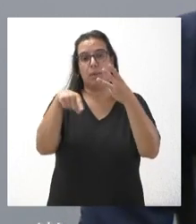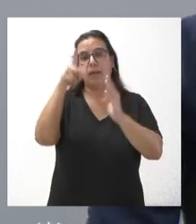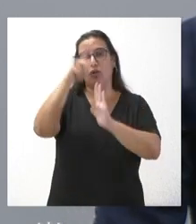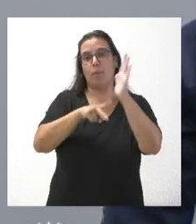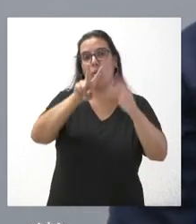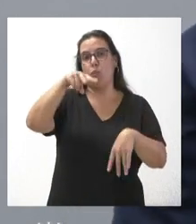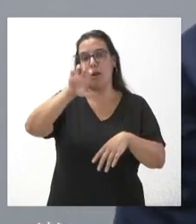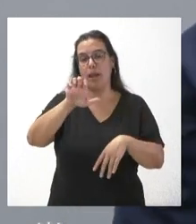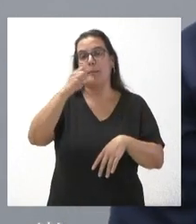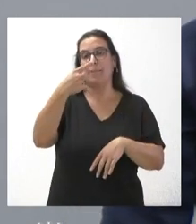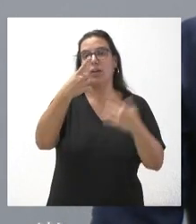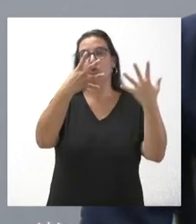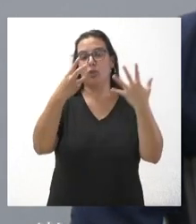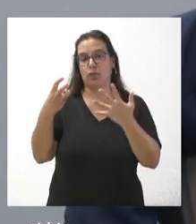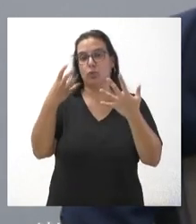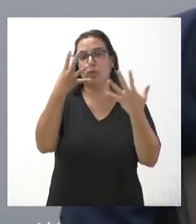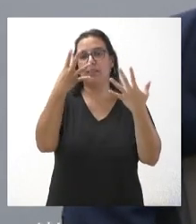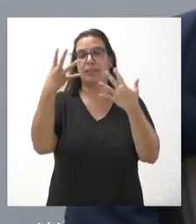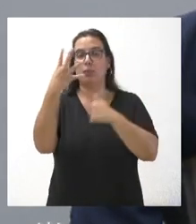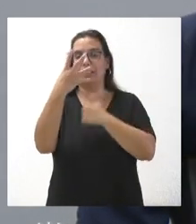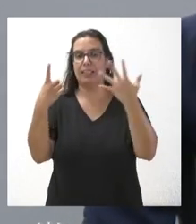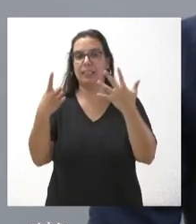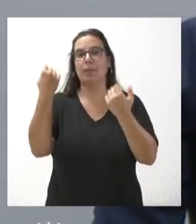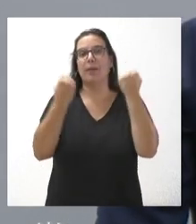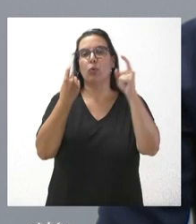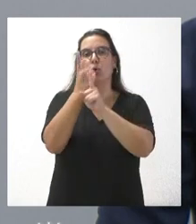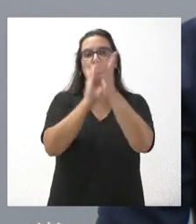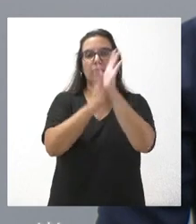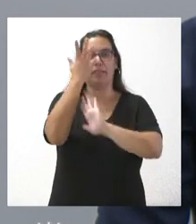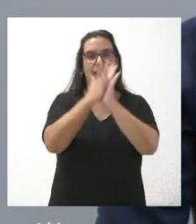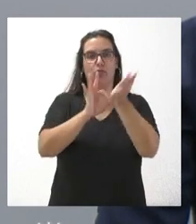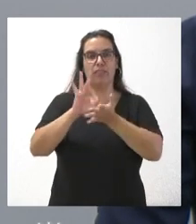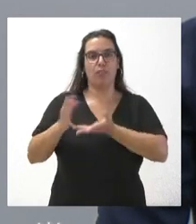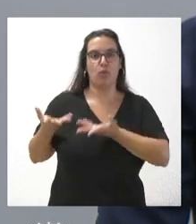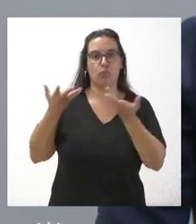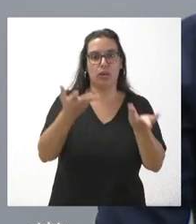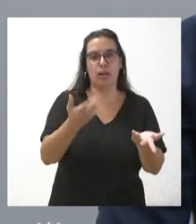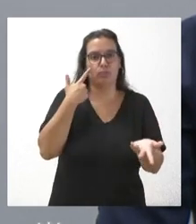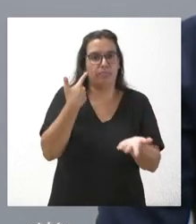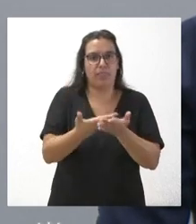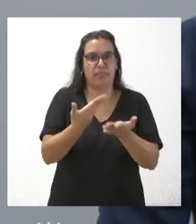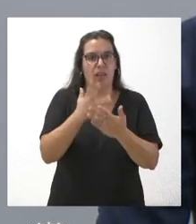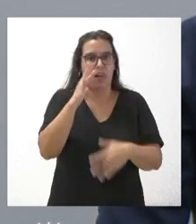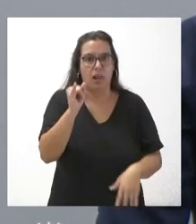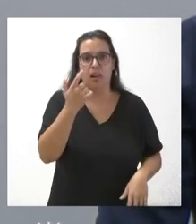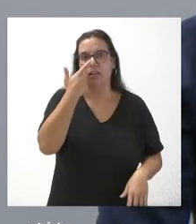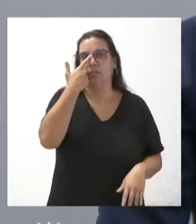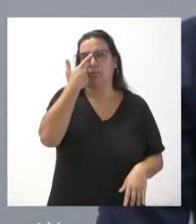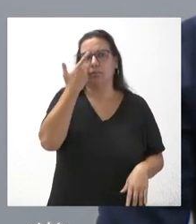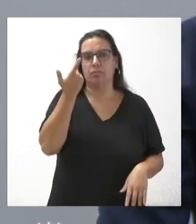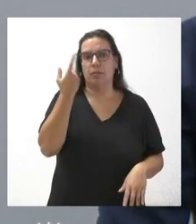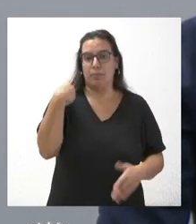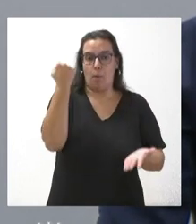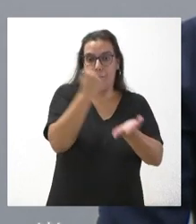UNE 1846, vehículos contra incendios y servicios auxiliares. Esto está certificado tanto por la